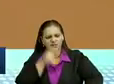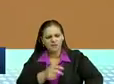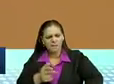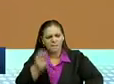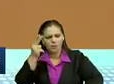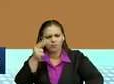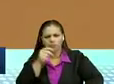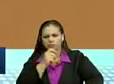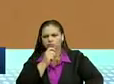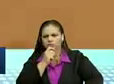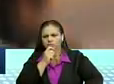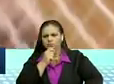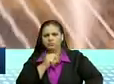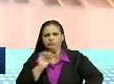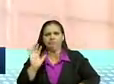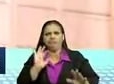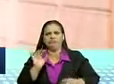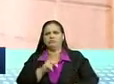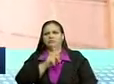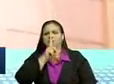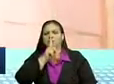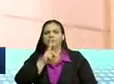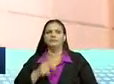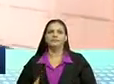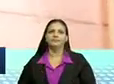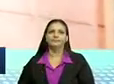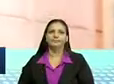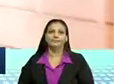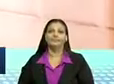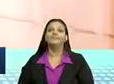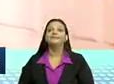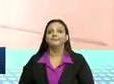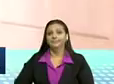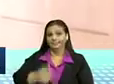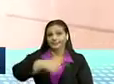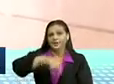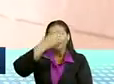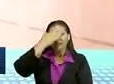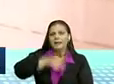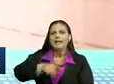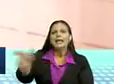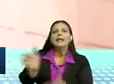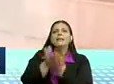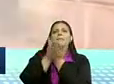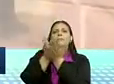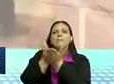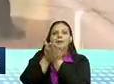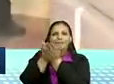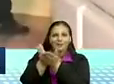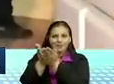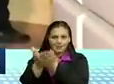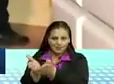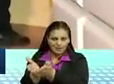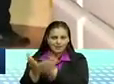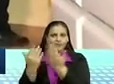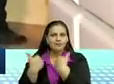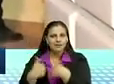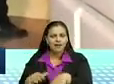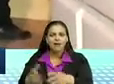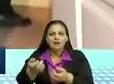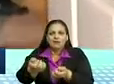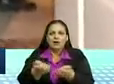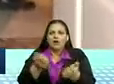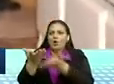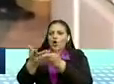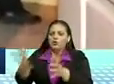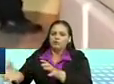segura, van a la tuca, van a la mercadería que les reproduce, ¿ves? Esa es carne. Ellos no van a robar hueso, van a la